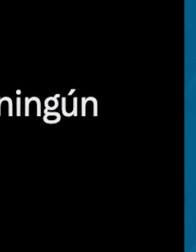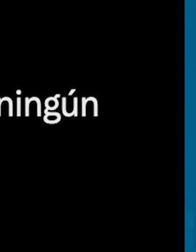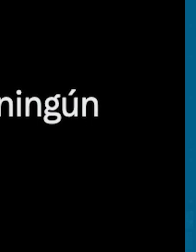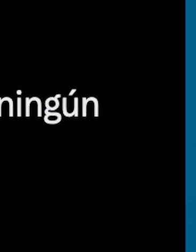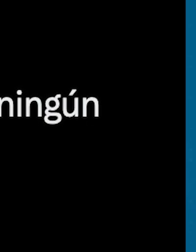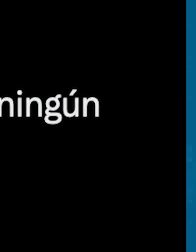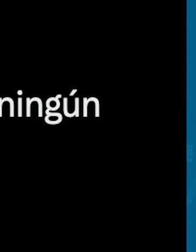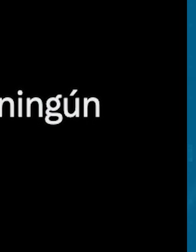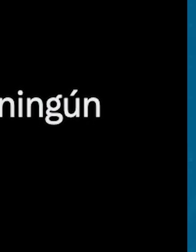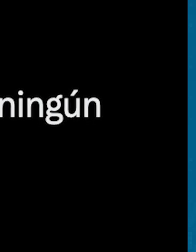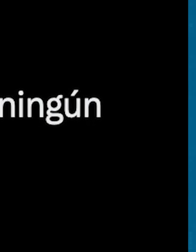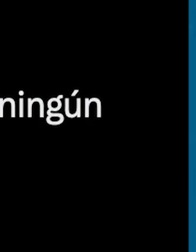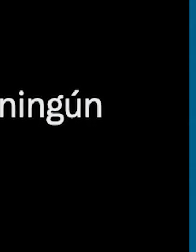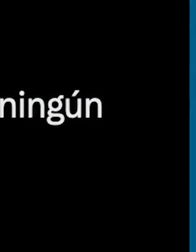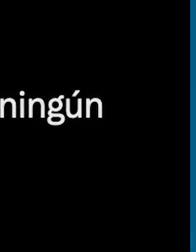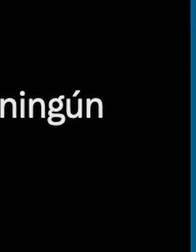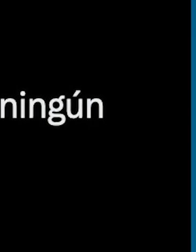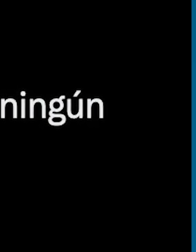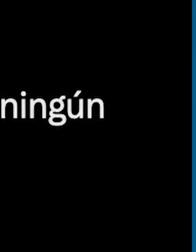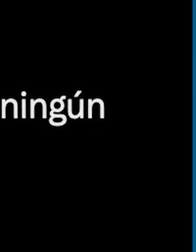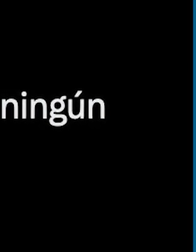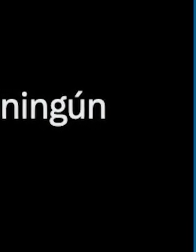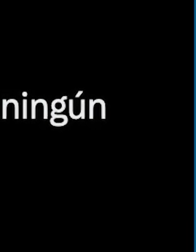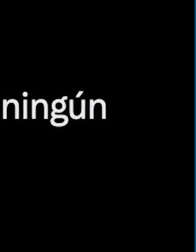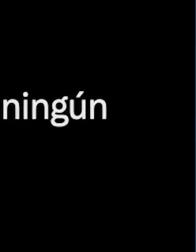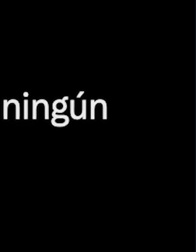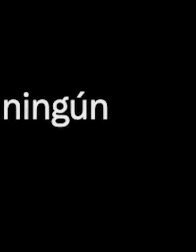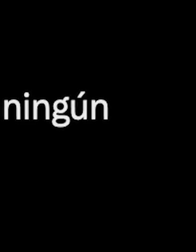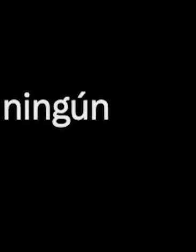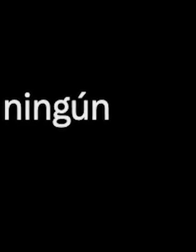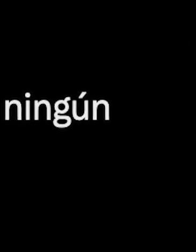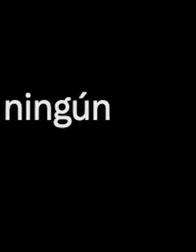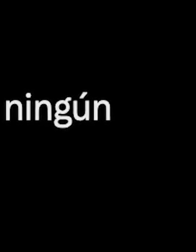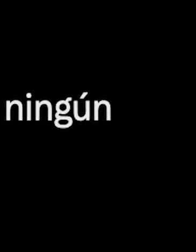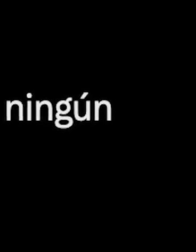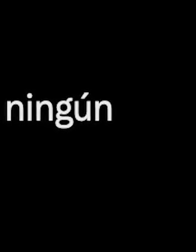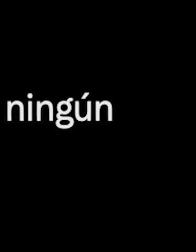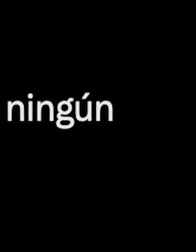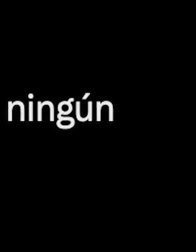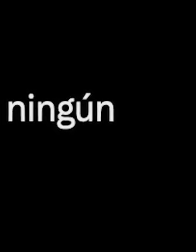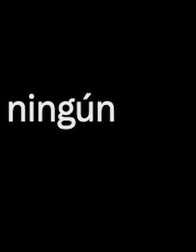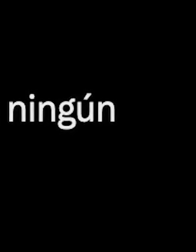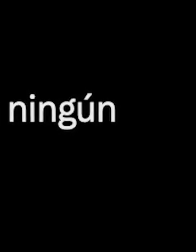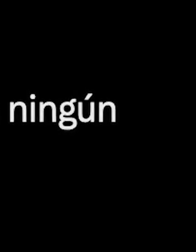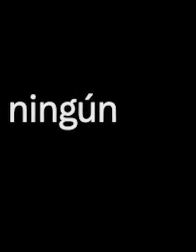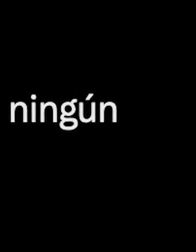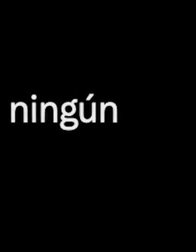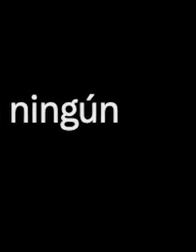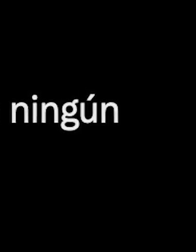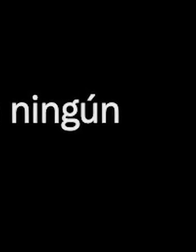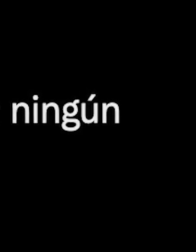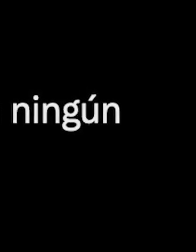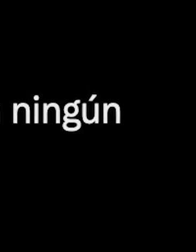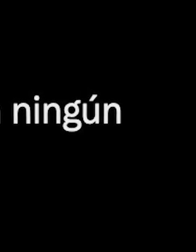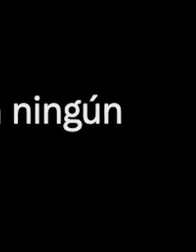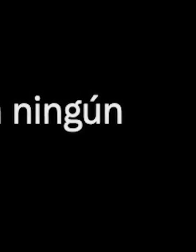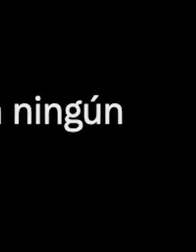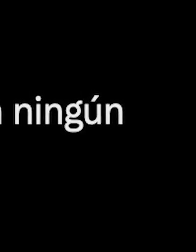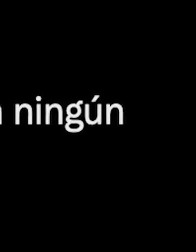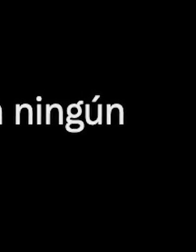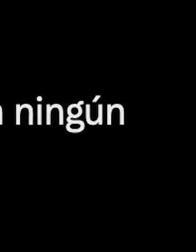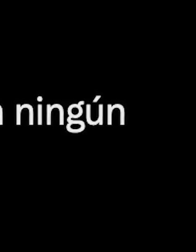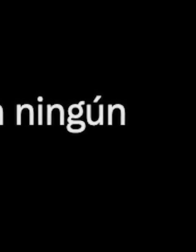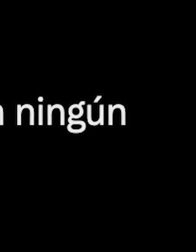Luego de que la diputada panista de la Ciudad de México, América Rangel, escribiera en sus redes sociales que los derechos humanos son precisamente para